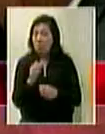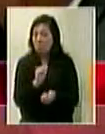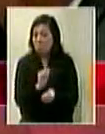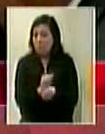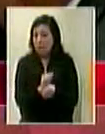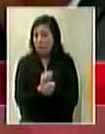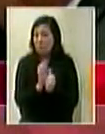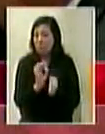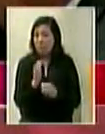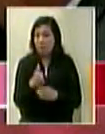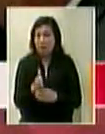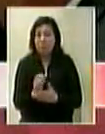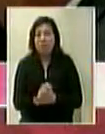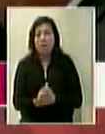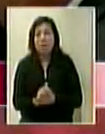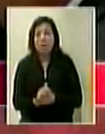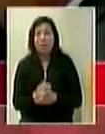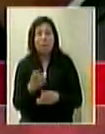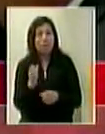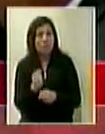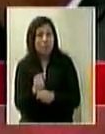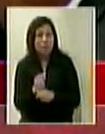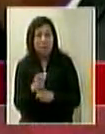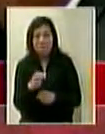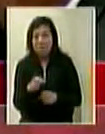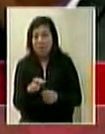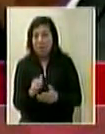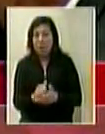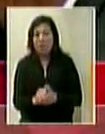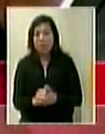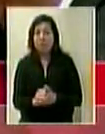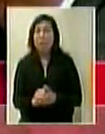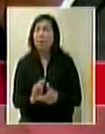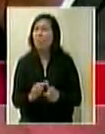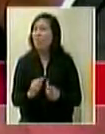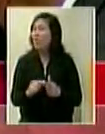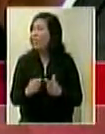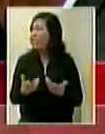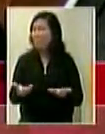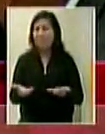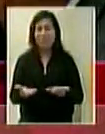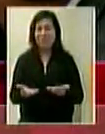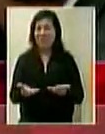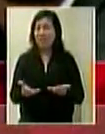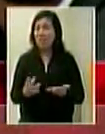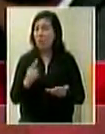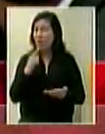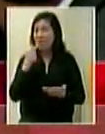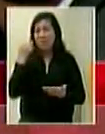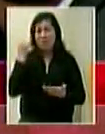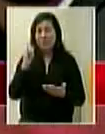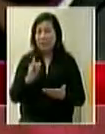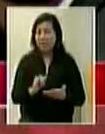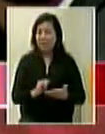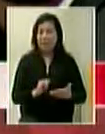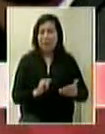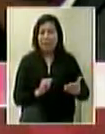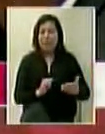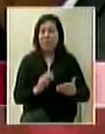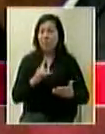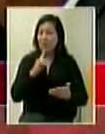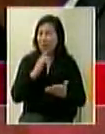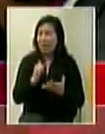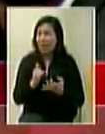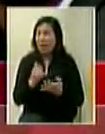presos, si va o no al área de trabajo del penal. Y entonces no es fatuo, no es una imaginación, no